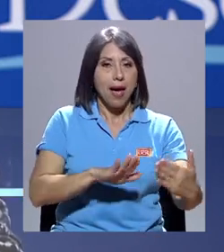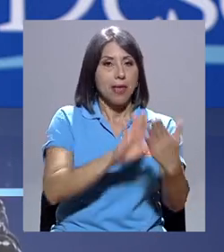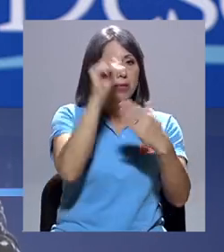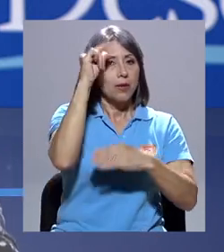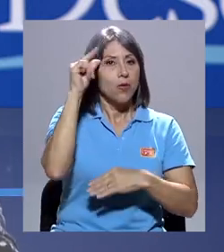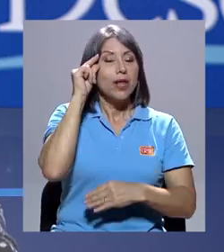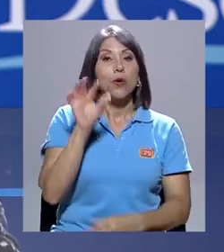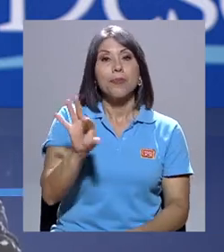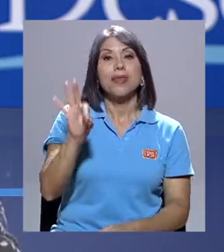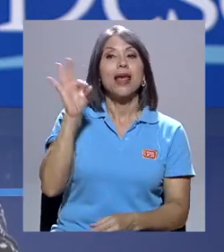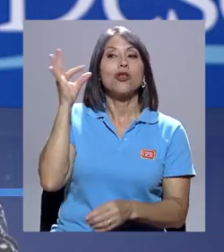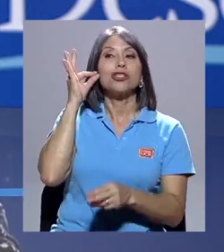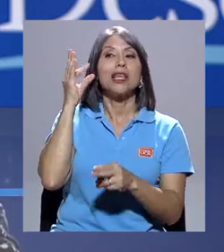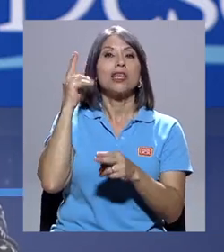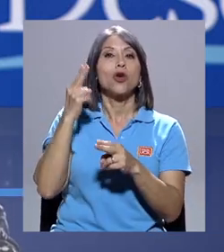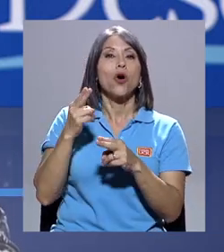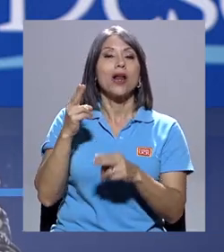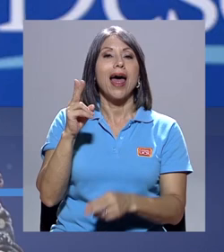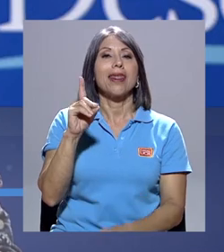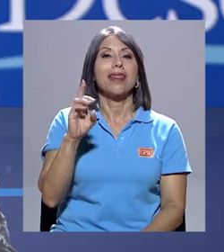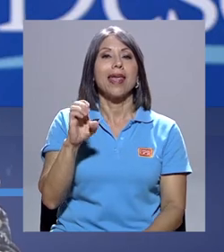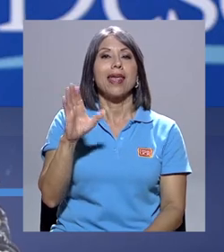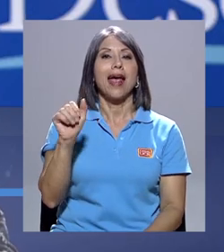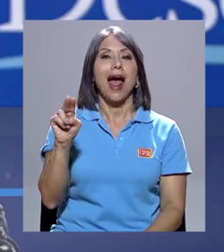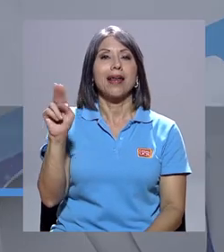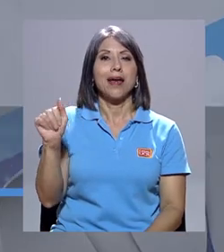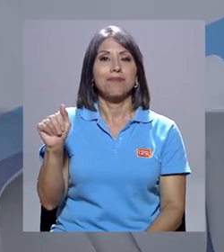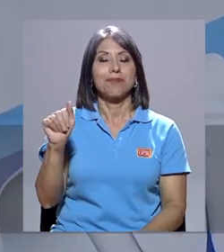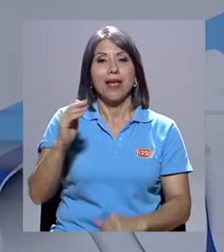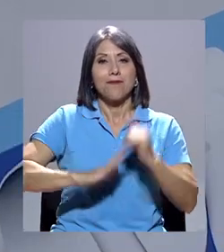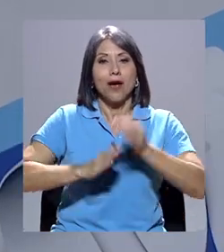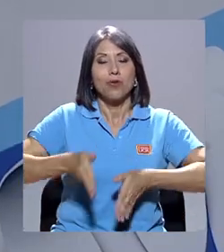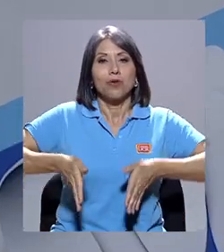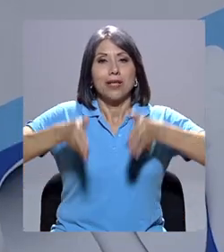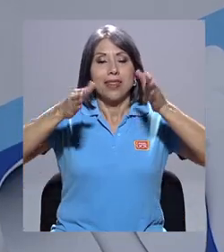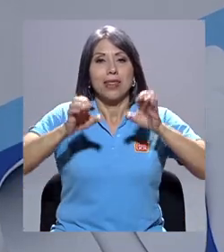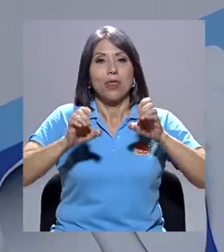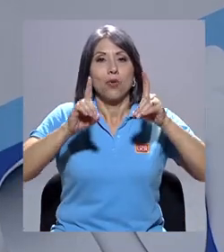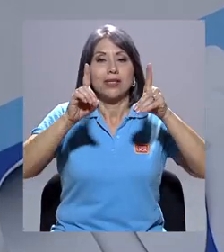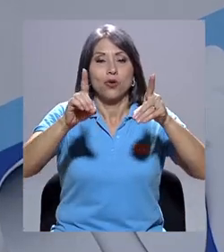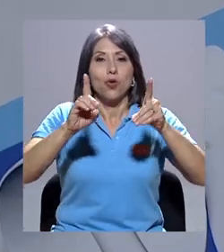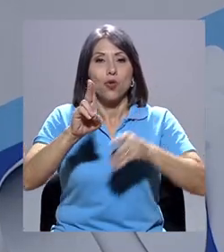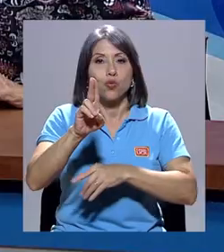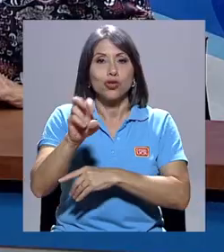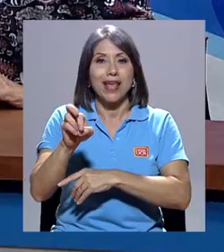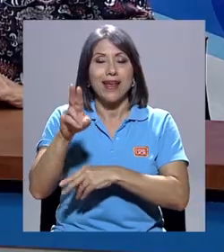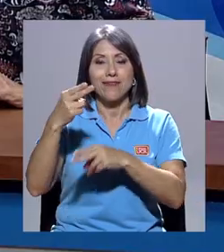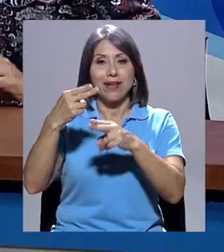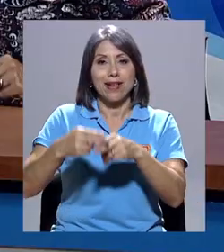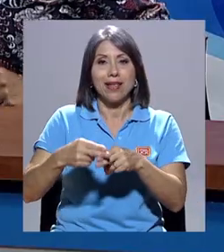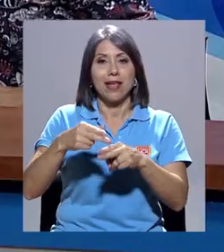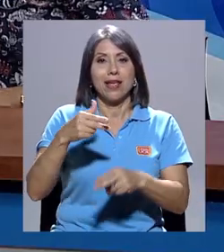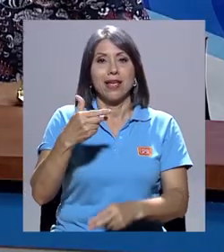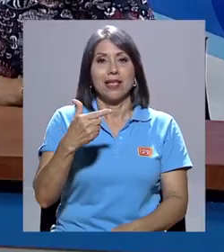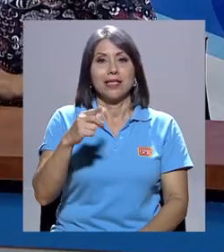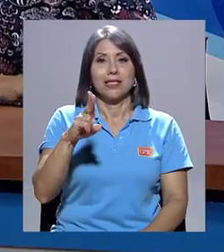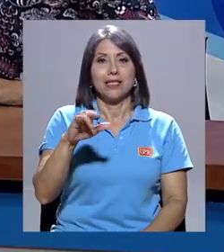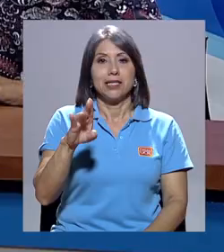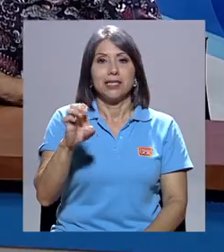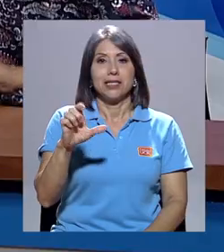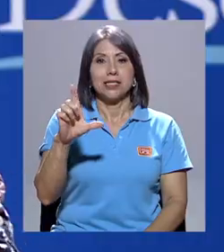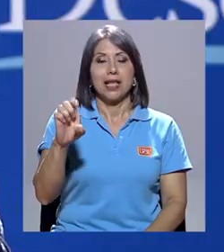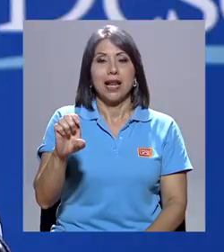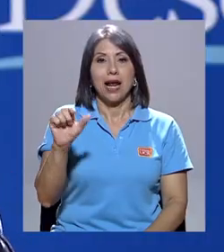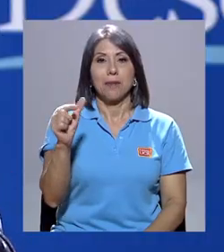invitado a la señora decana de la facultad de educación de la ugr 15 el garbanzo varga dueño dice el bienvenida desde la visita gracias un